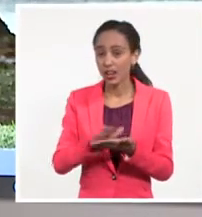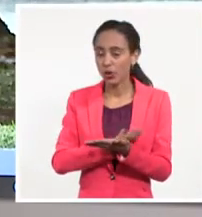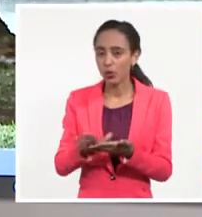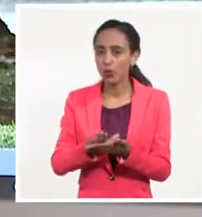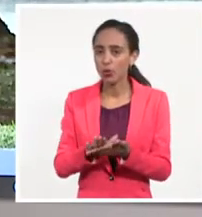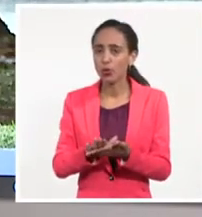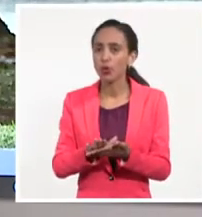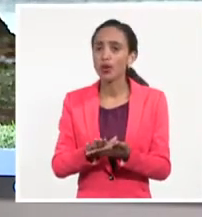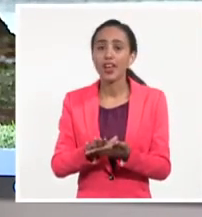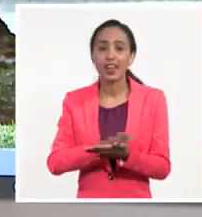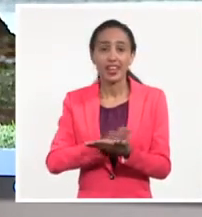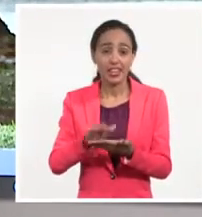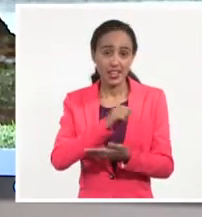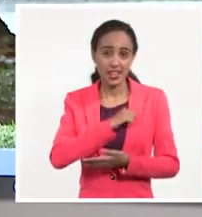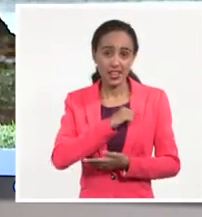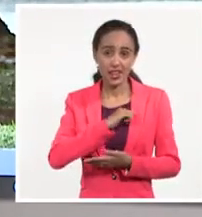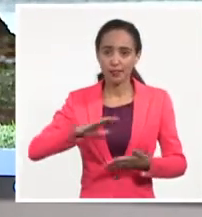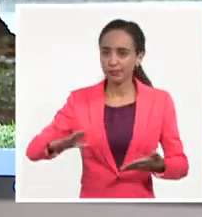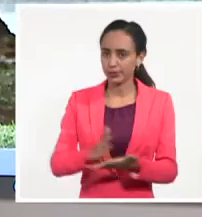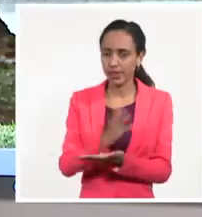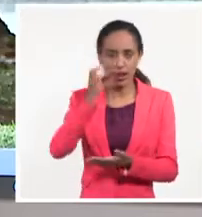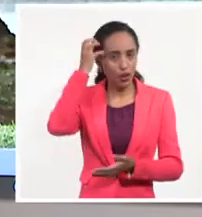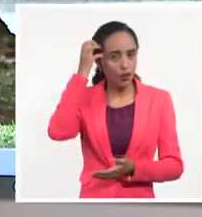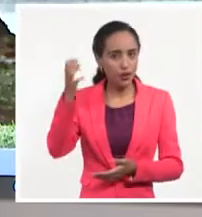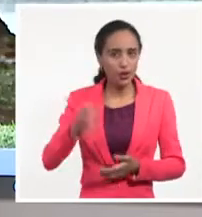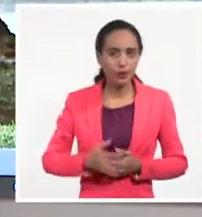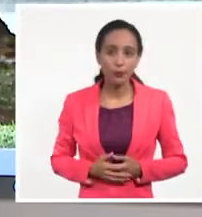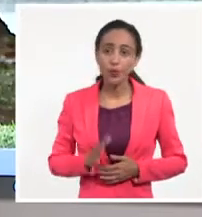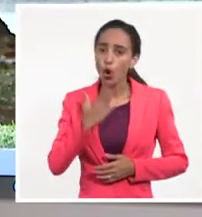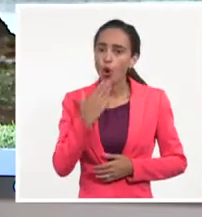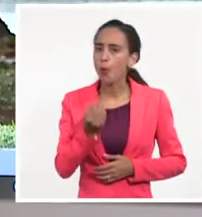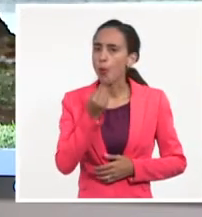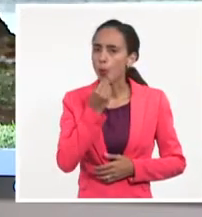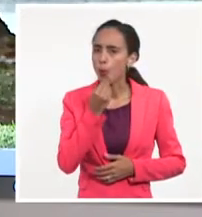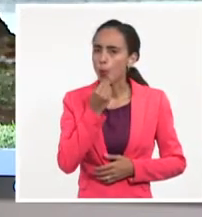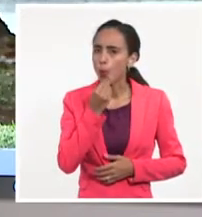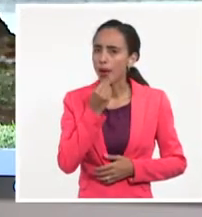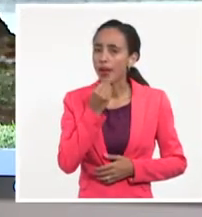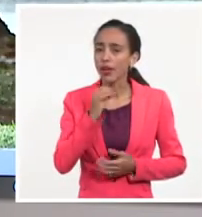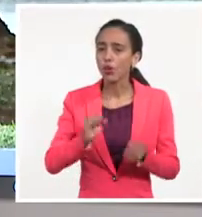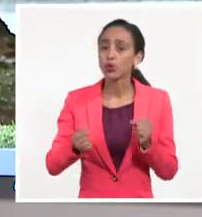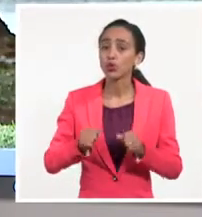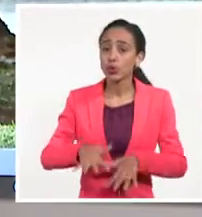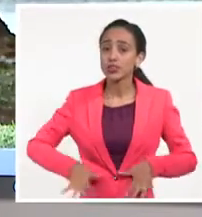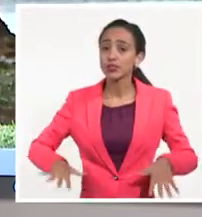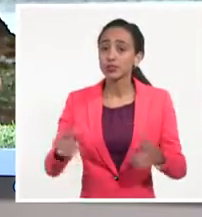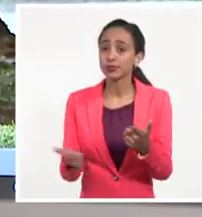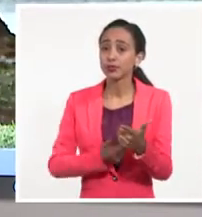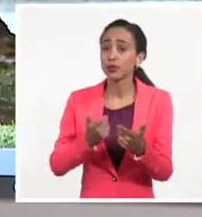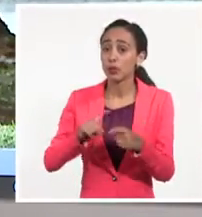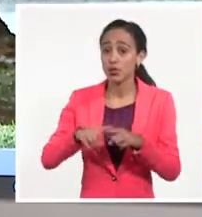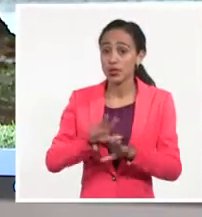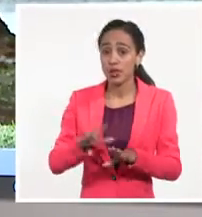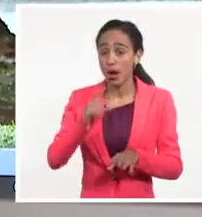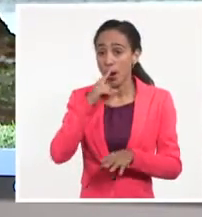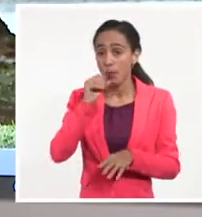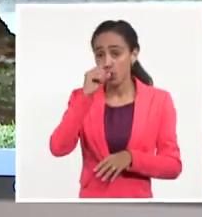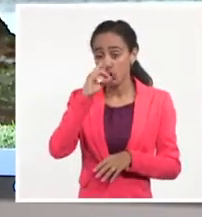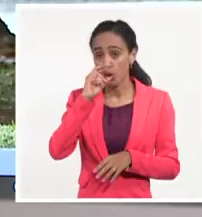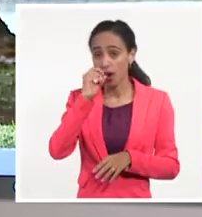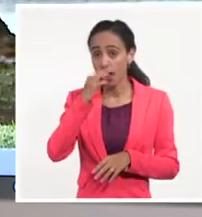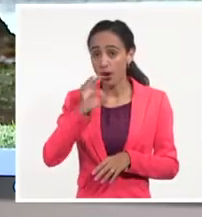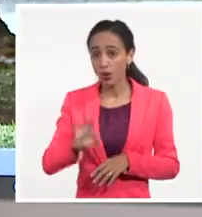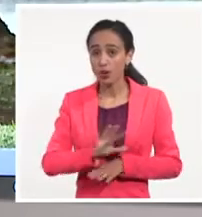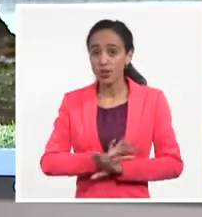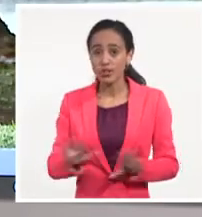apoyaban un golpe. Pero me pregunto, ¿cómo podrían evitar un escenario de confrontación violenta cuando ya Bolsonaro y compañía han